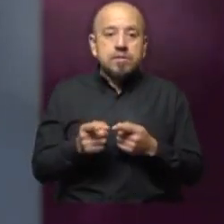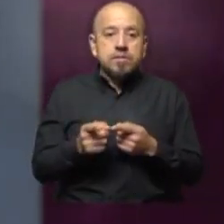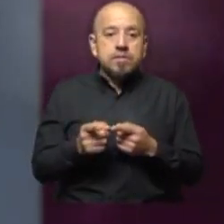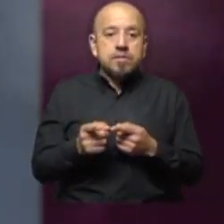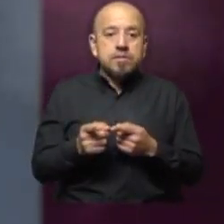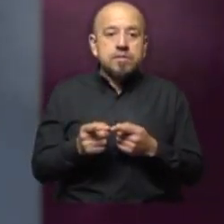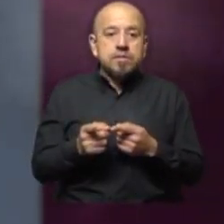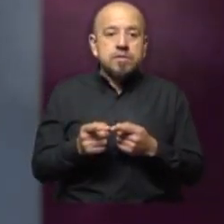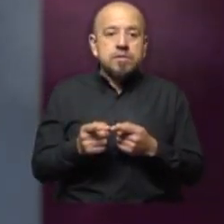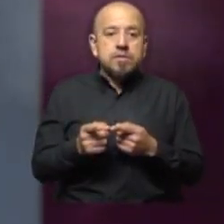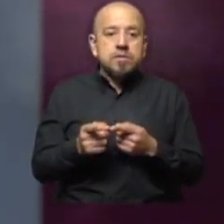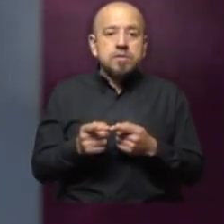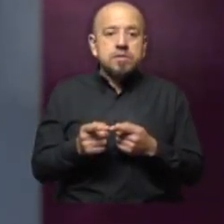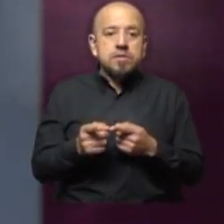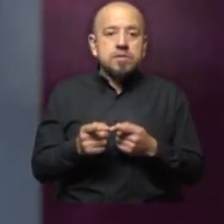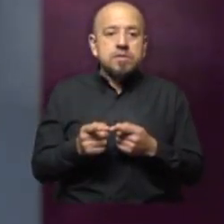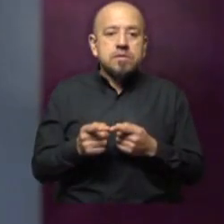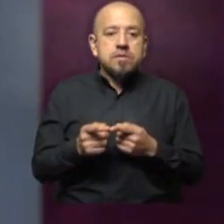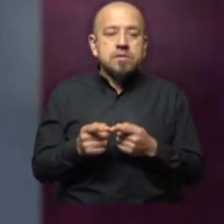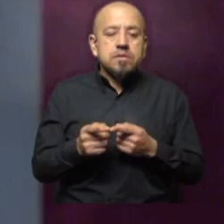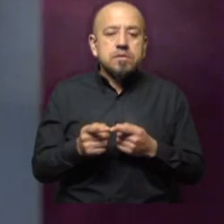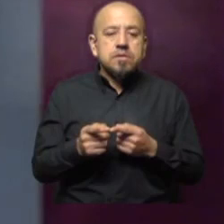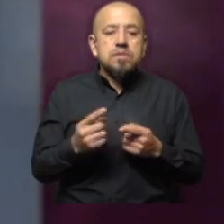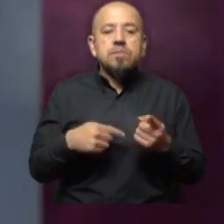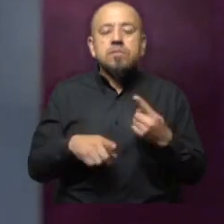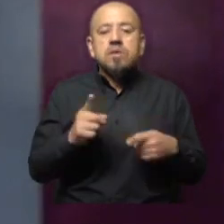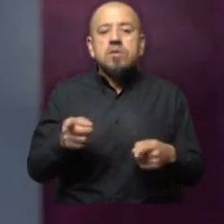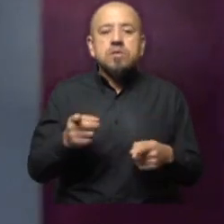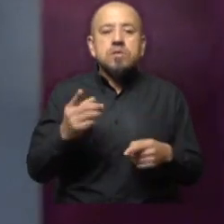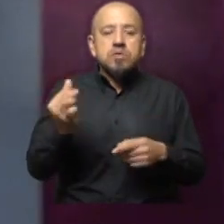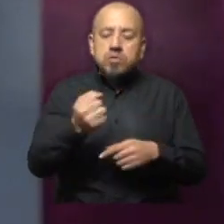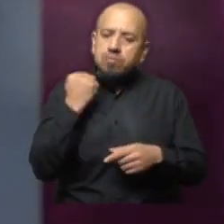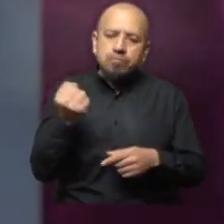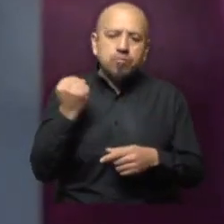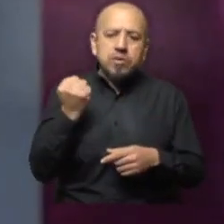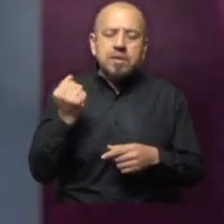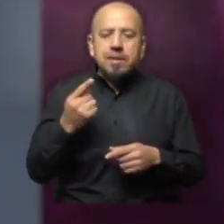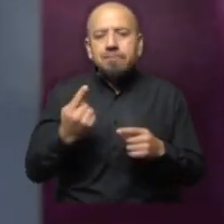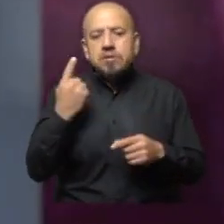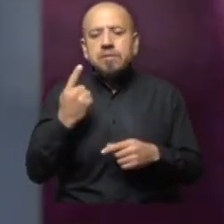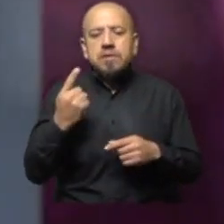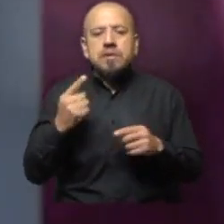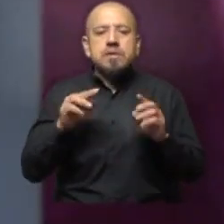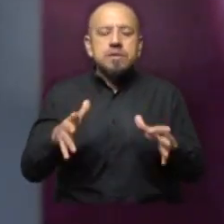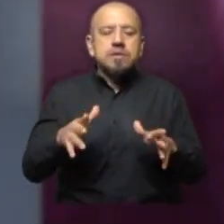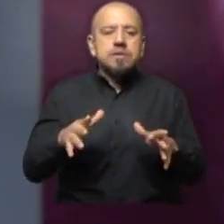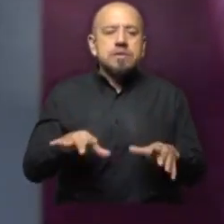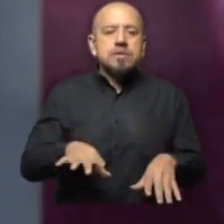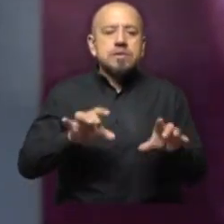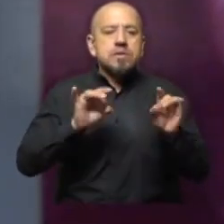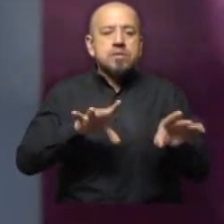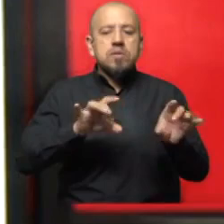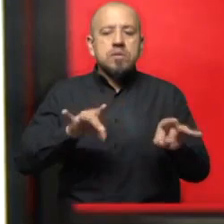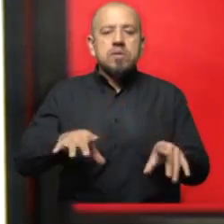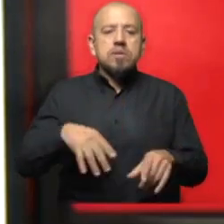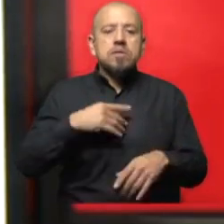es no sé si la palabra es lo esencial pero lo esencial en la naturaleza entonces hay algo de artificial en eso que nos hemos ido